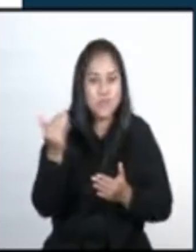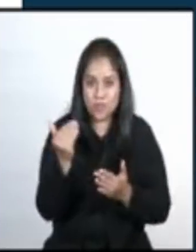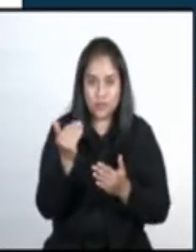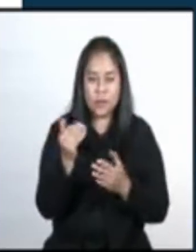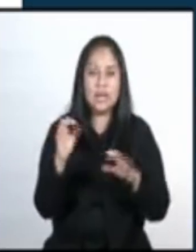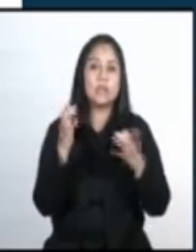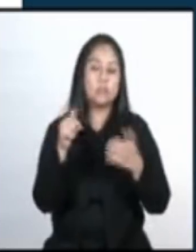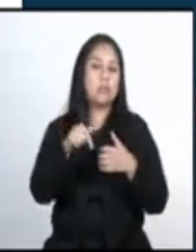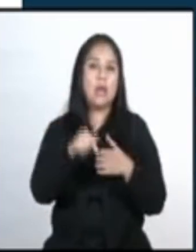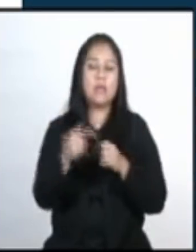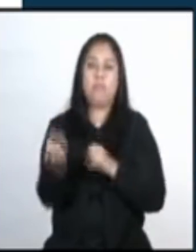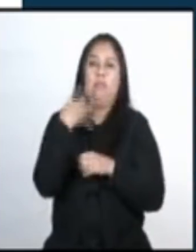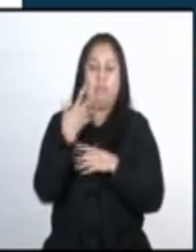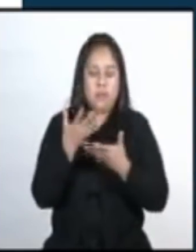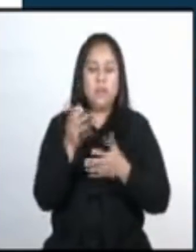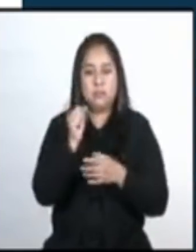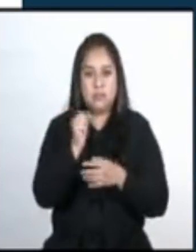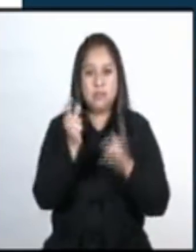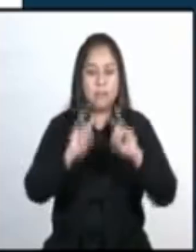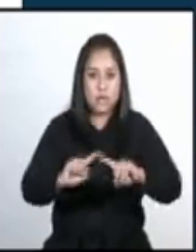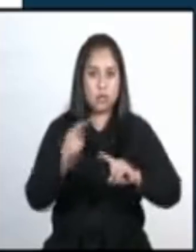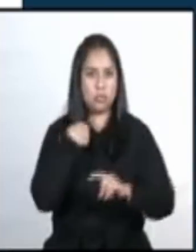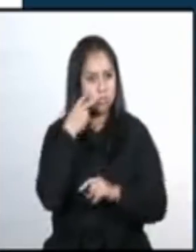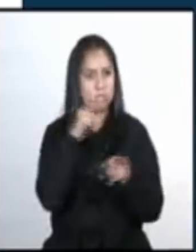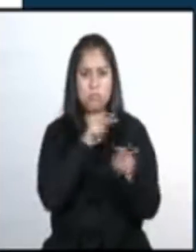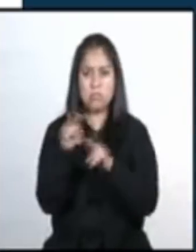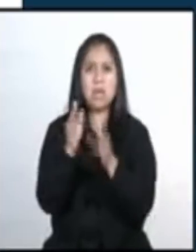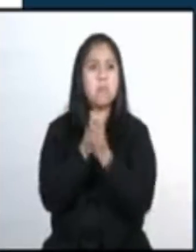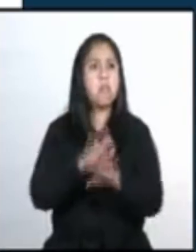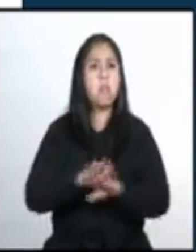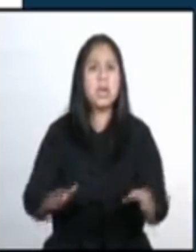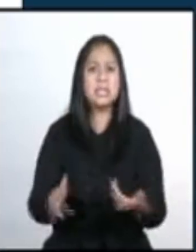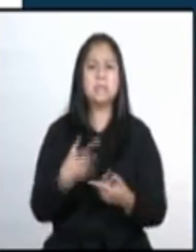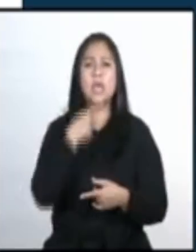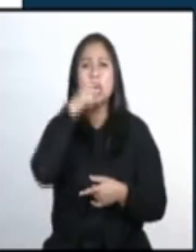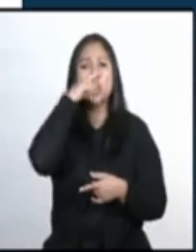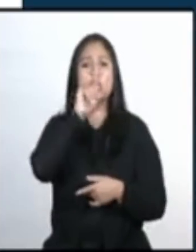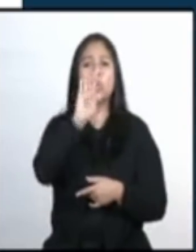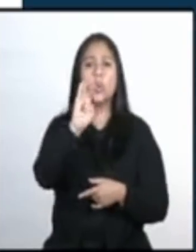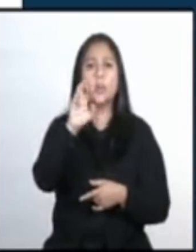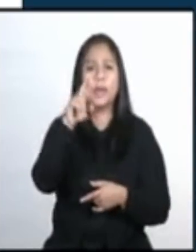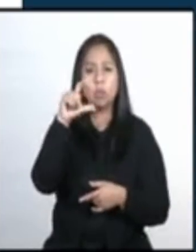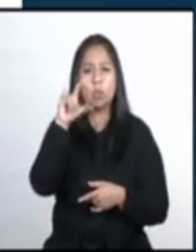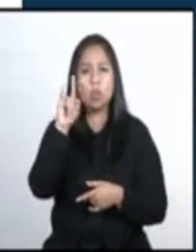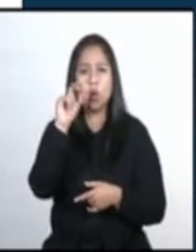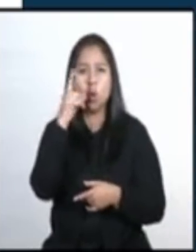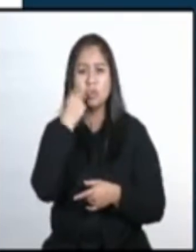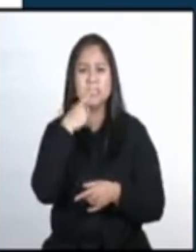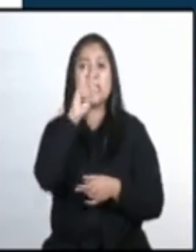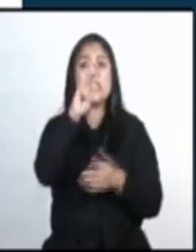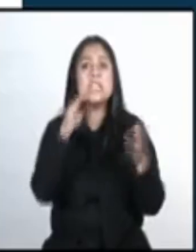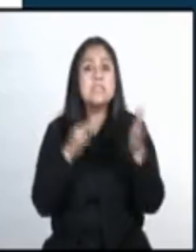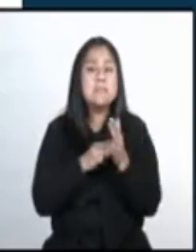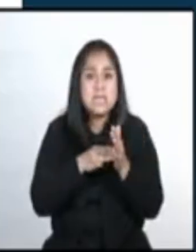y por lo tanto nos pega, pero sin embargo, nosotros vemos que hay muertes por tuberculosis, 3.014 muertes al